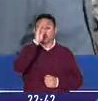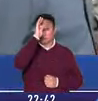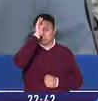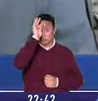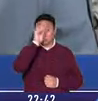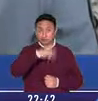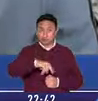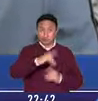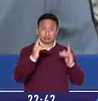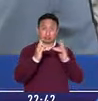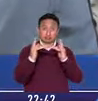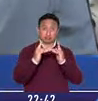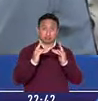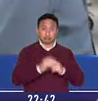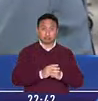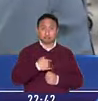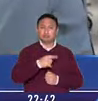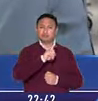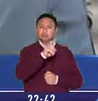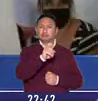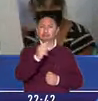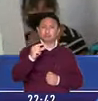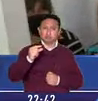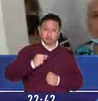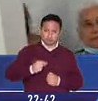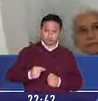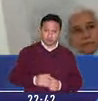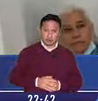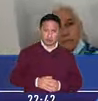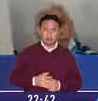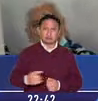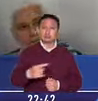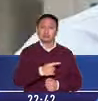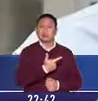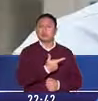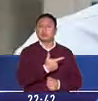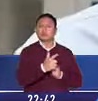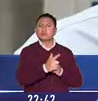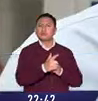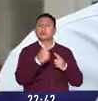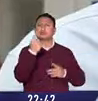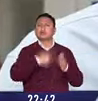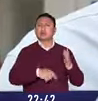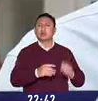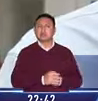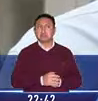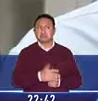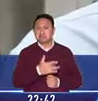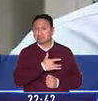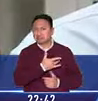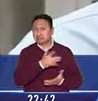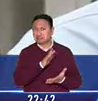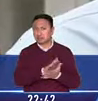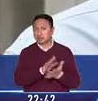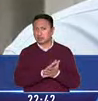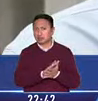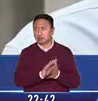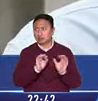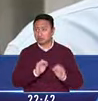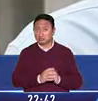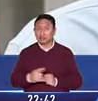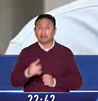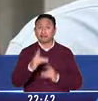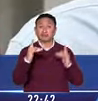hospitalización. Quería saber cada detalle y eventual urgencia. Me voy tranquilo porque hay bastantes